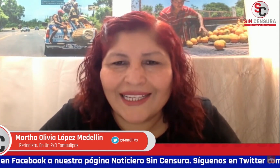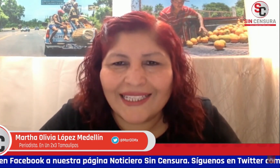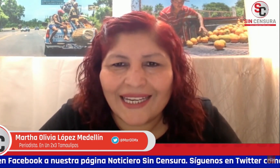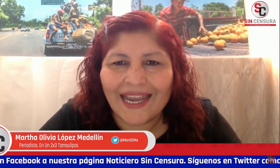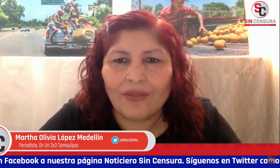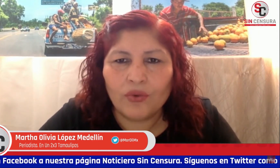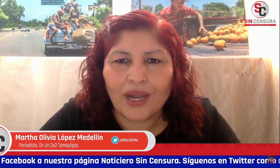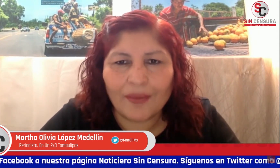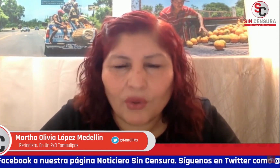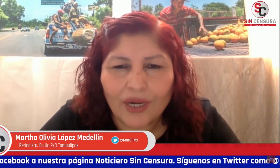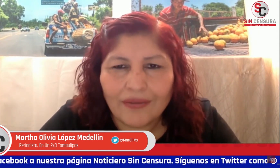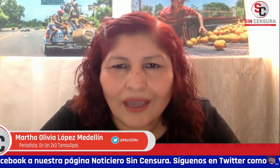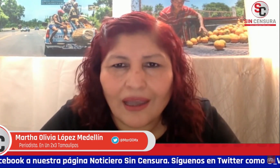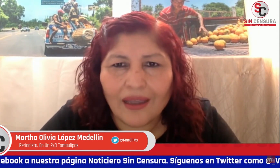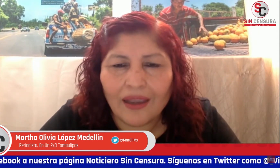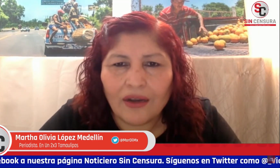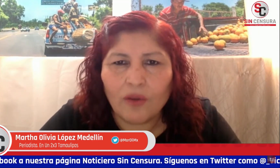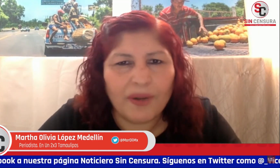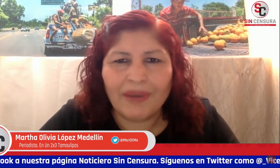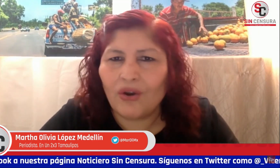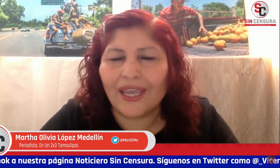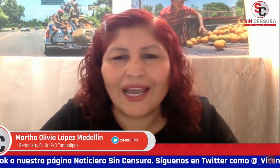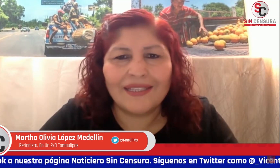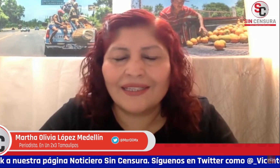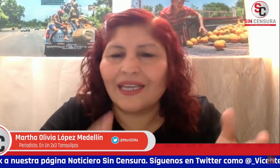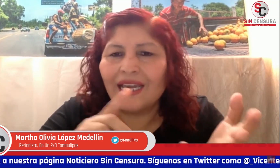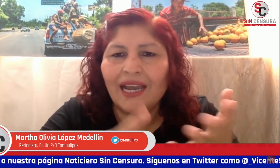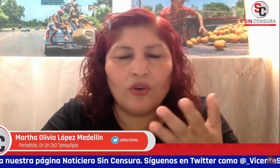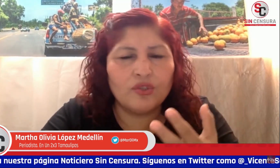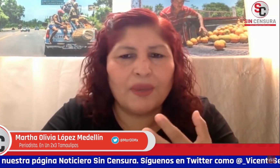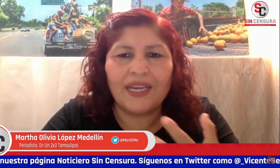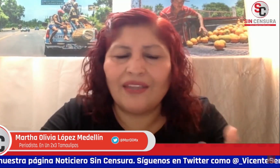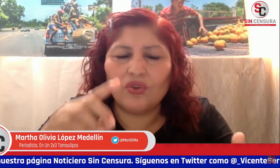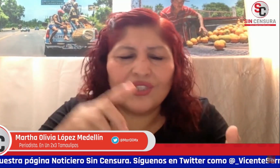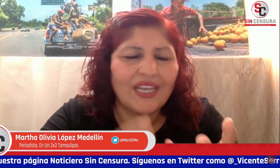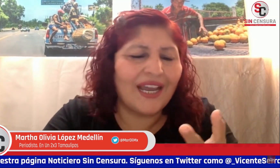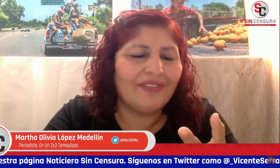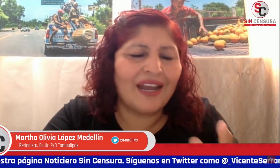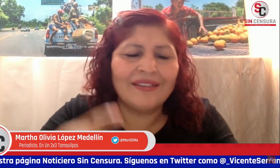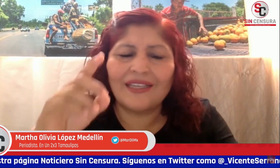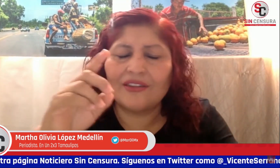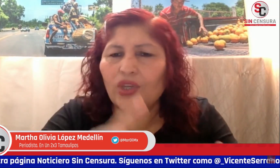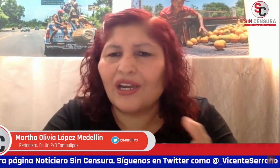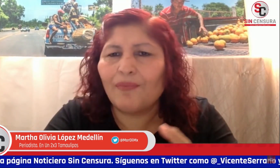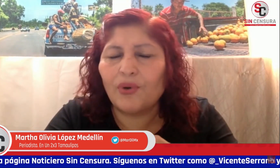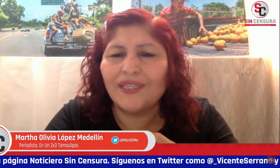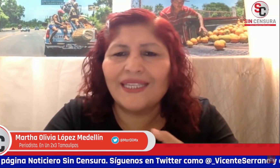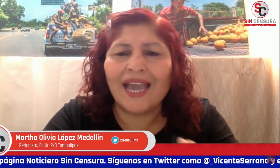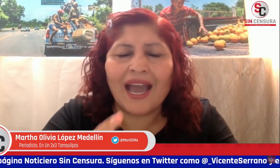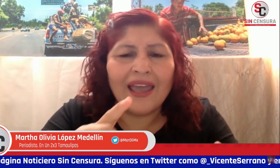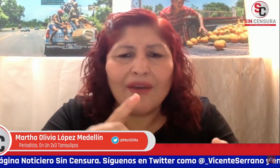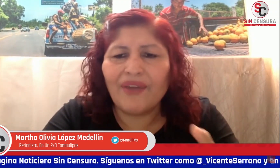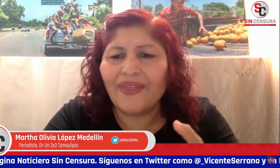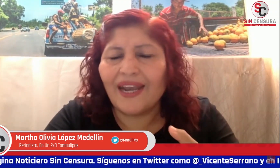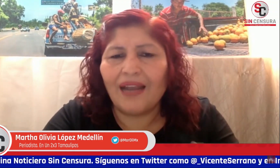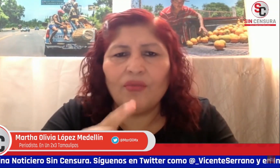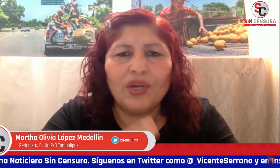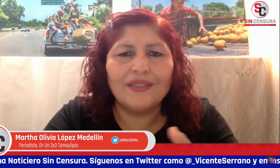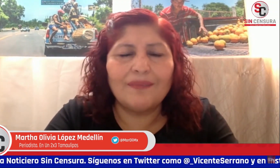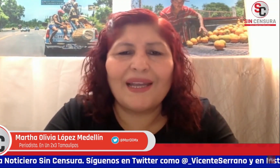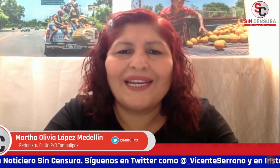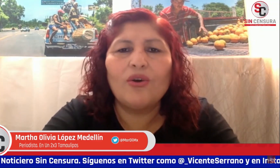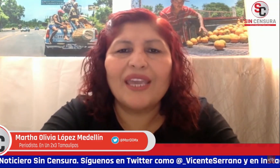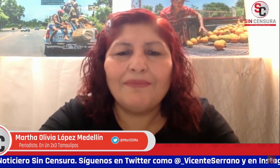automóvil calcinado, una camioneta, lo primero que hace es que llegan los peritos, llega tránsito, llega policía